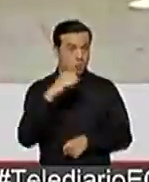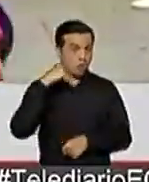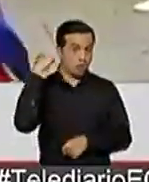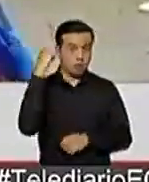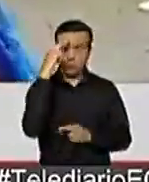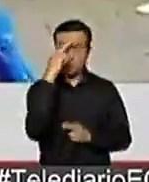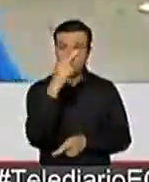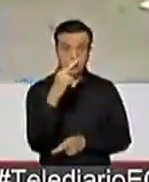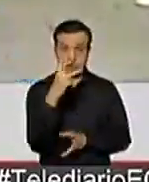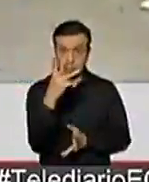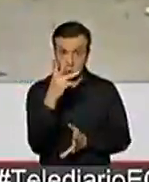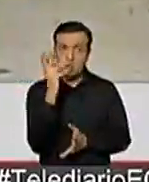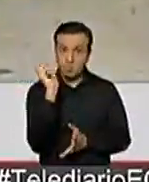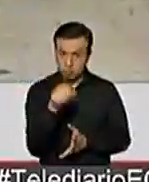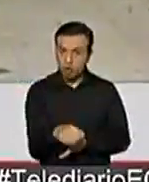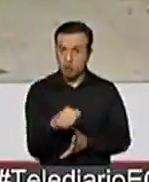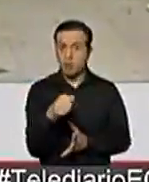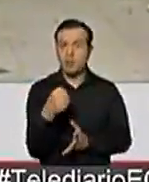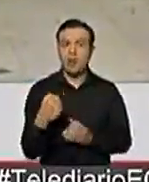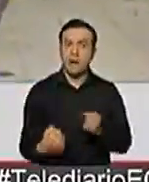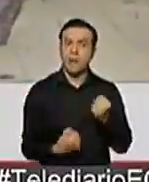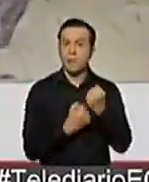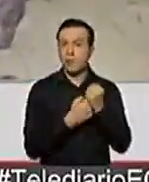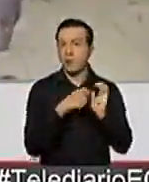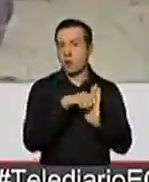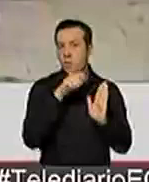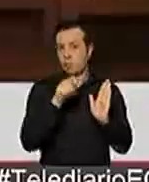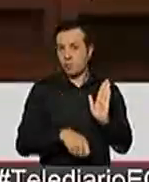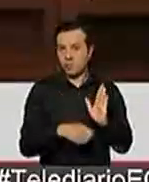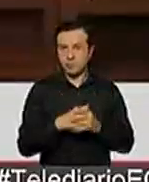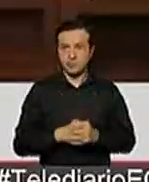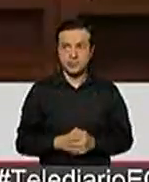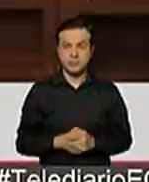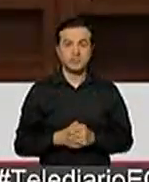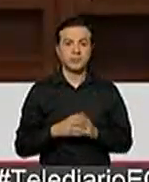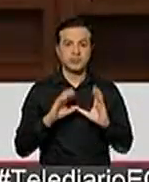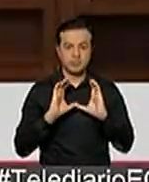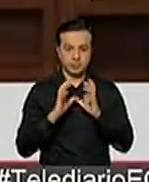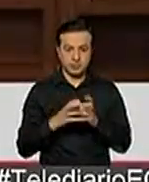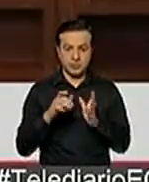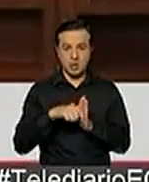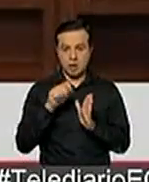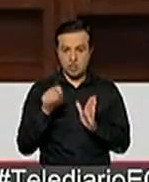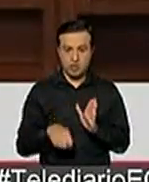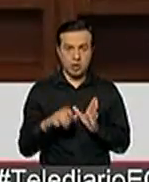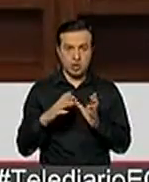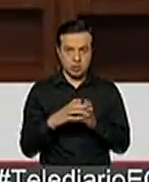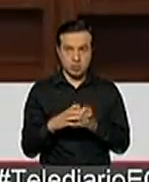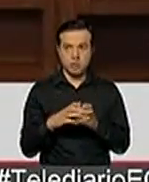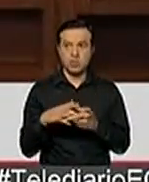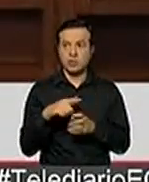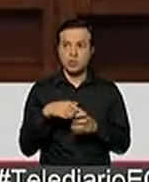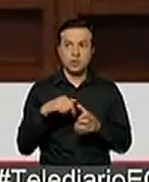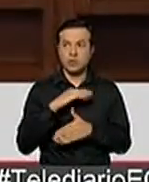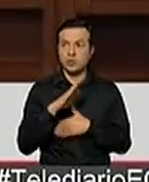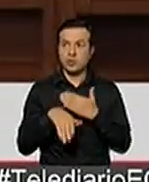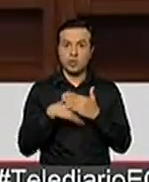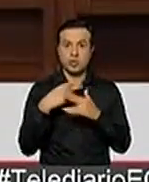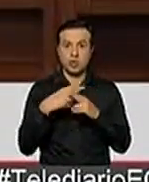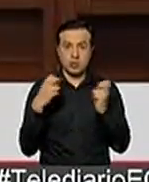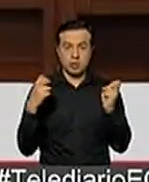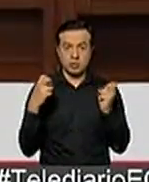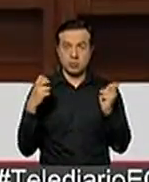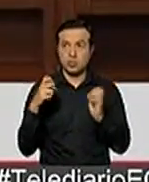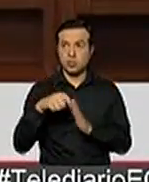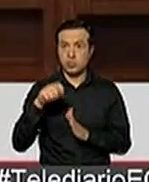derechos fueron vulnerados durante las violentas protestas. Agrupamos abogados en el libre ejercicio profesional a todos los